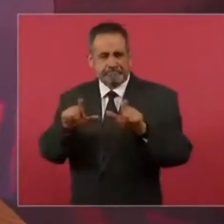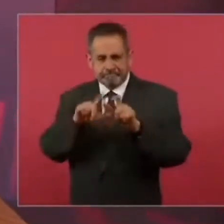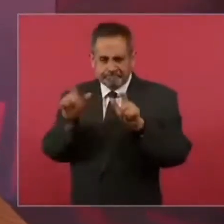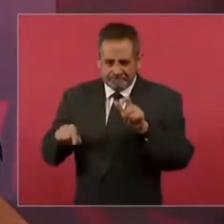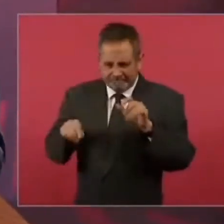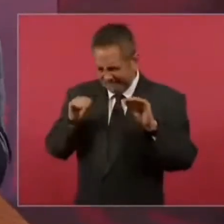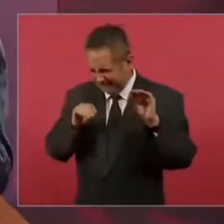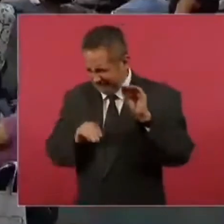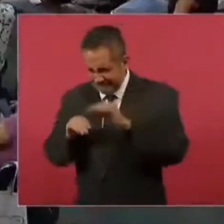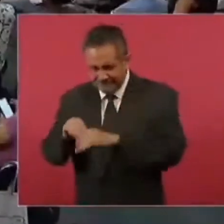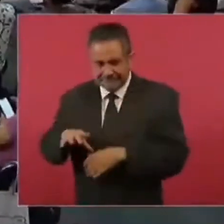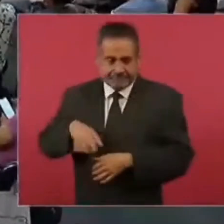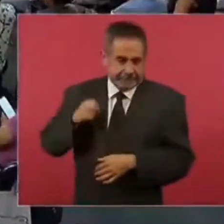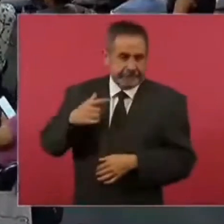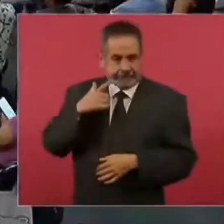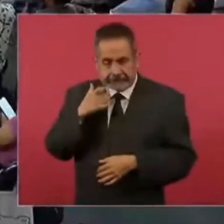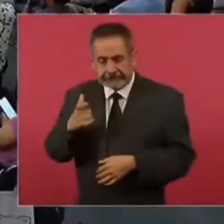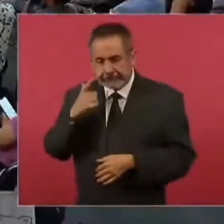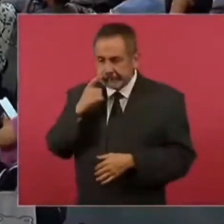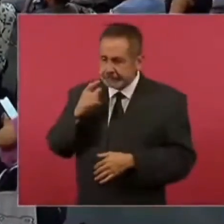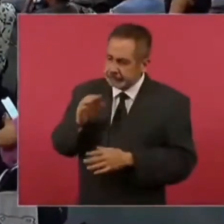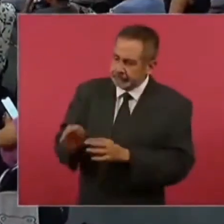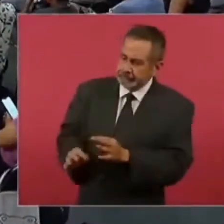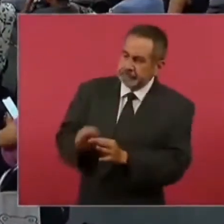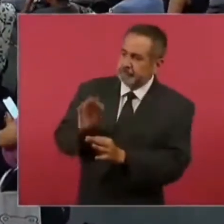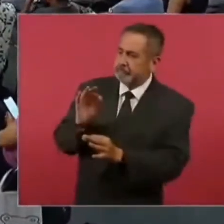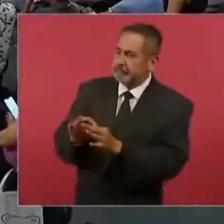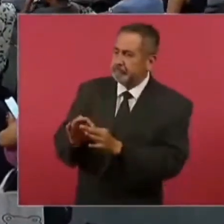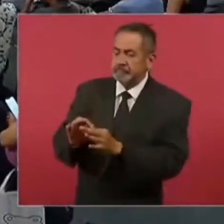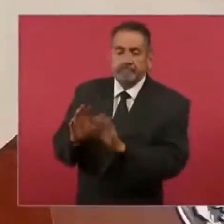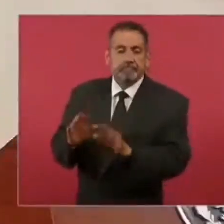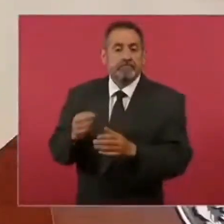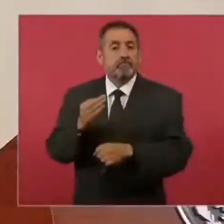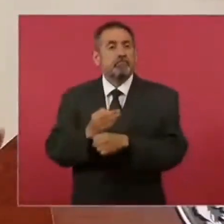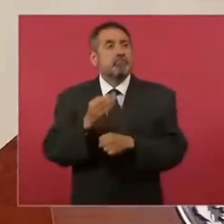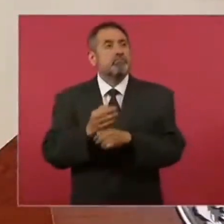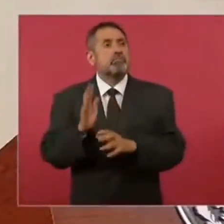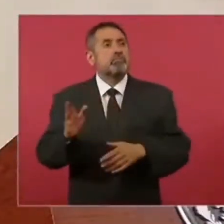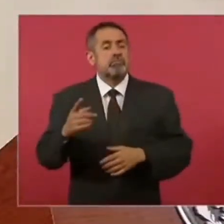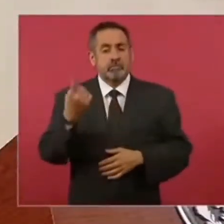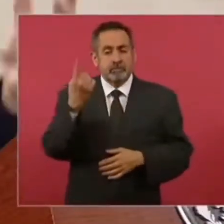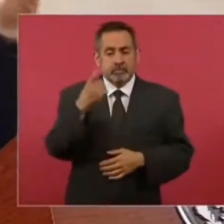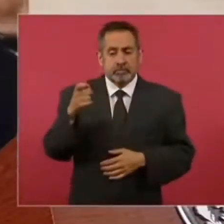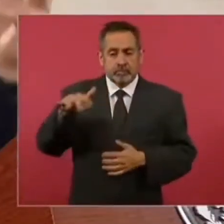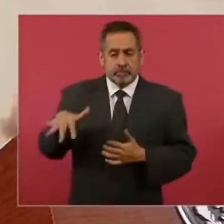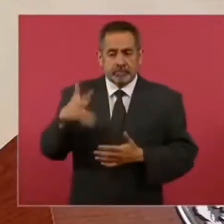crear la Guardia Nacional. Ya tenemos 115,000 elementos